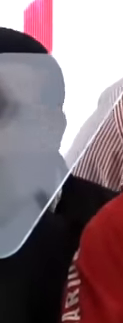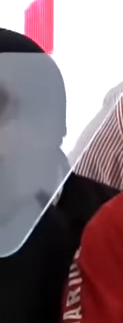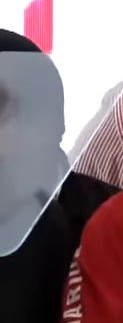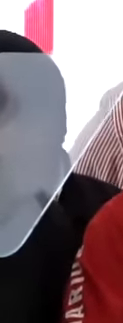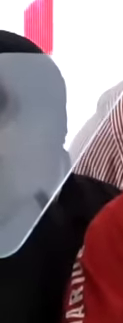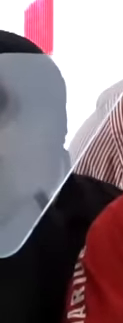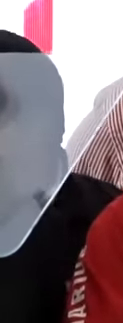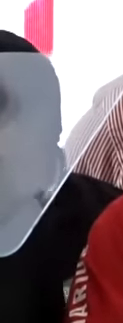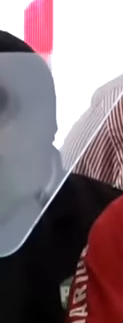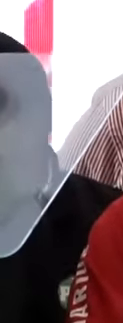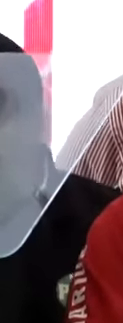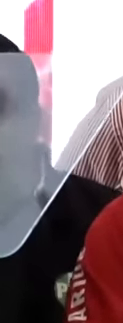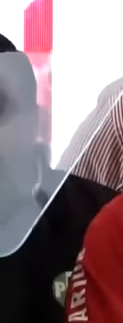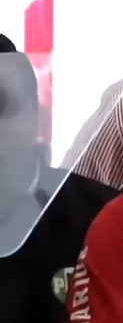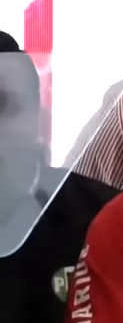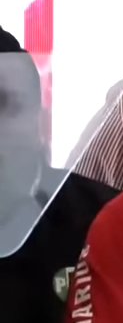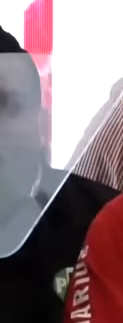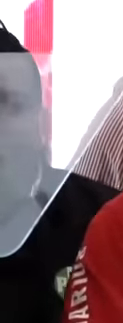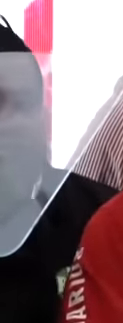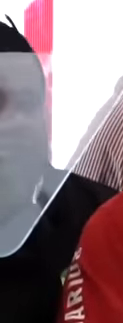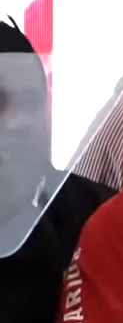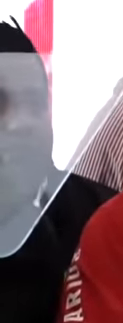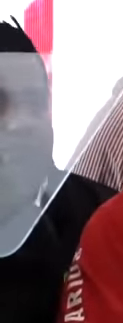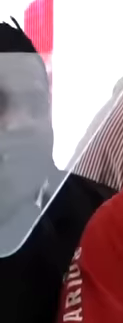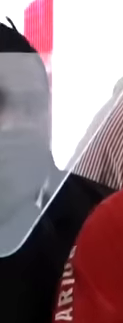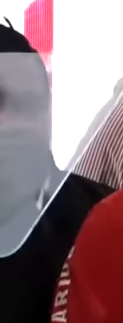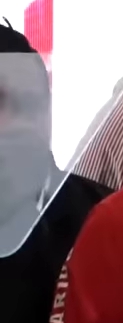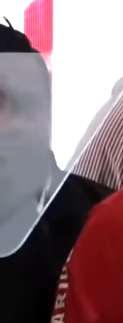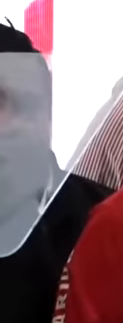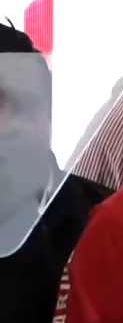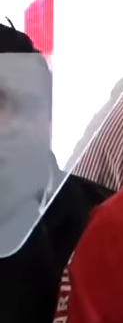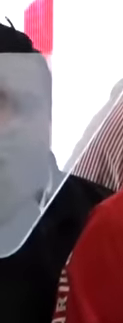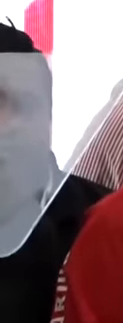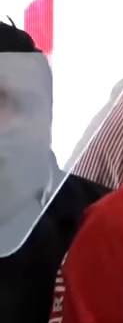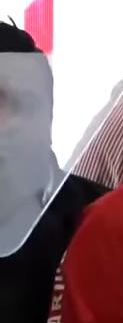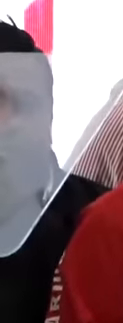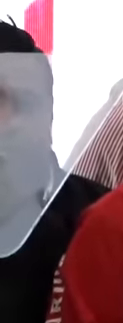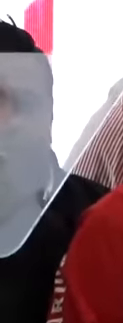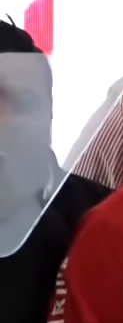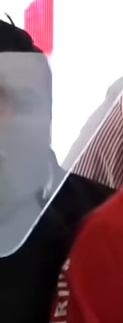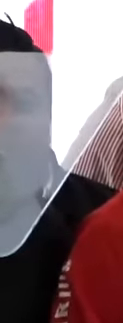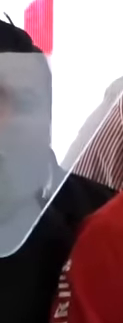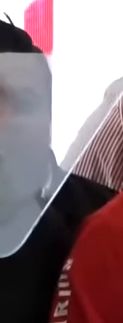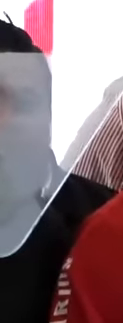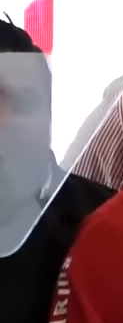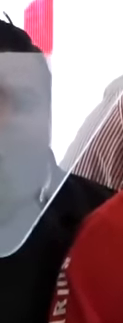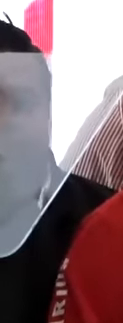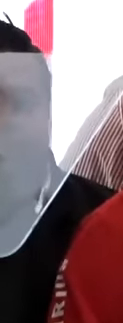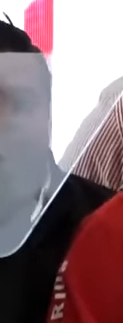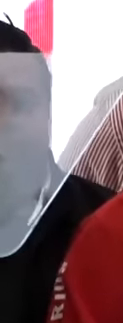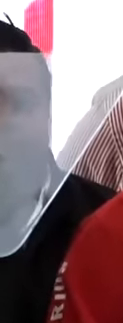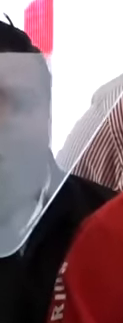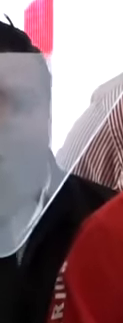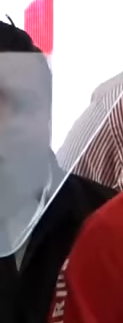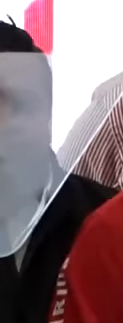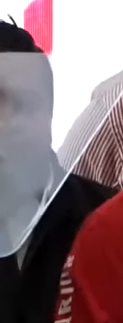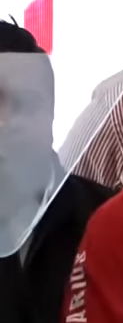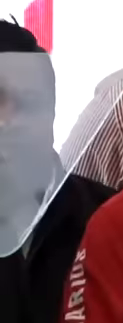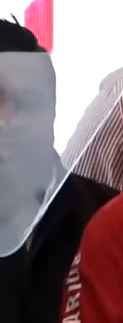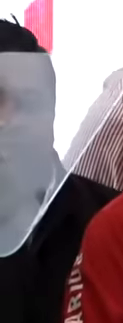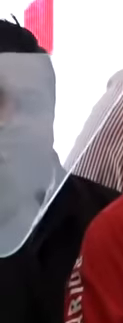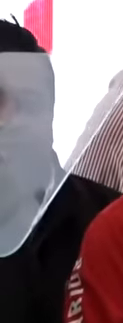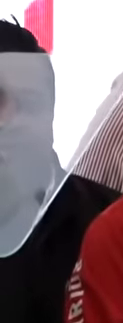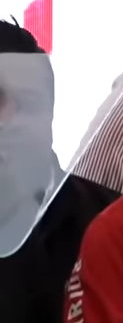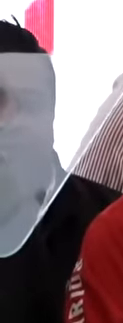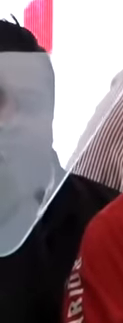rostro lleno de tristeza se despidió de sus seguidores. Para ejercer su derecho al voto. Hace unos momentos el Instituto